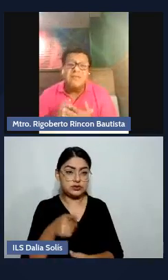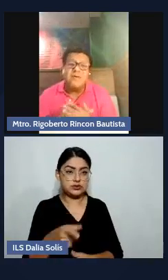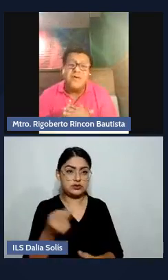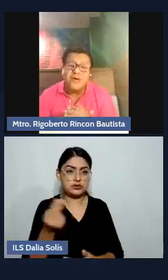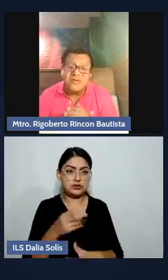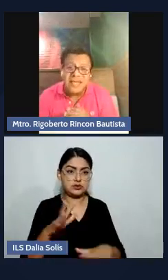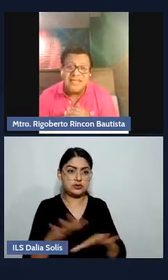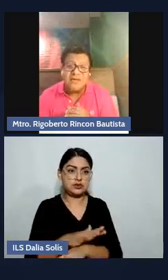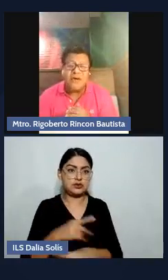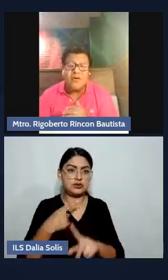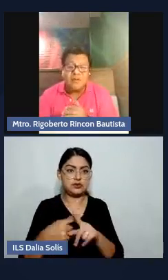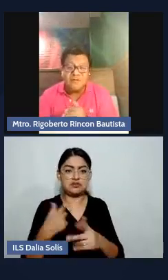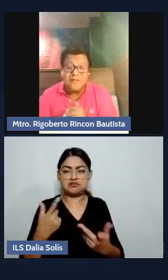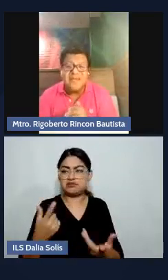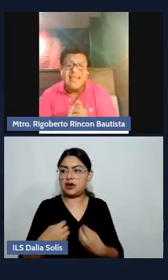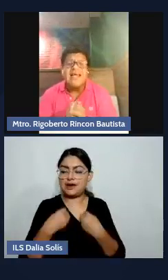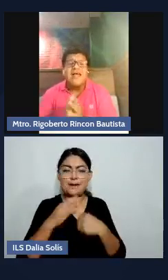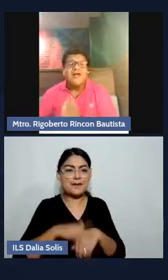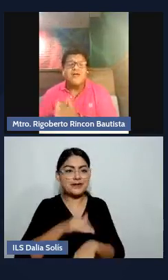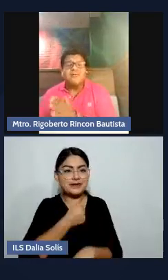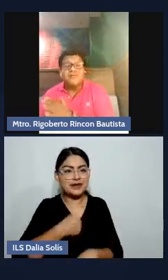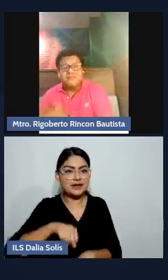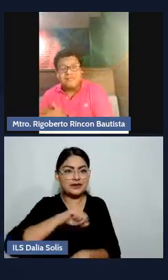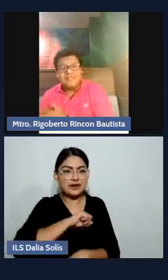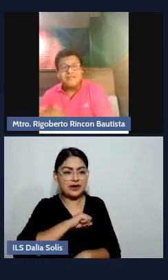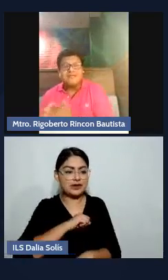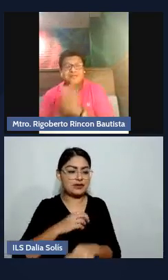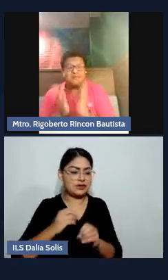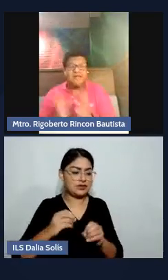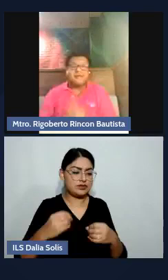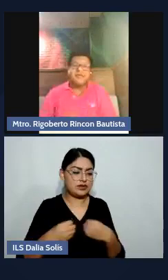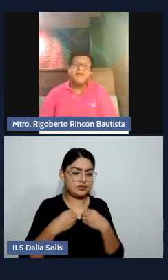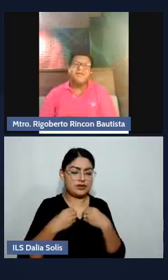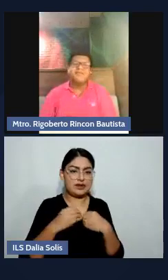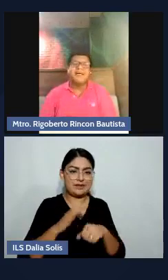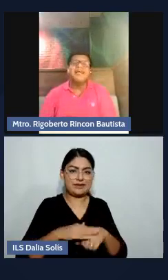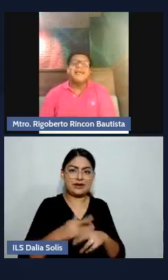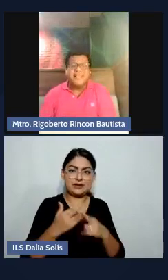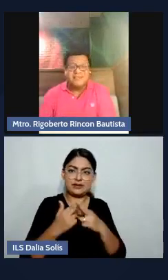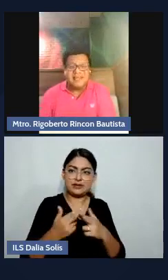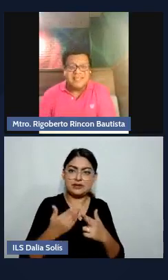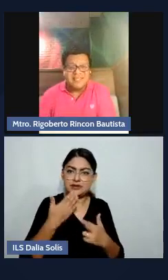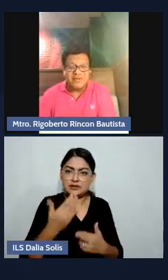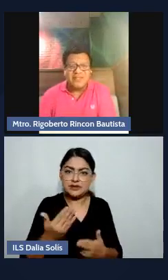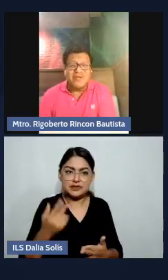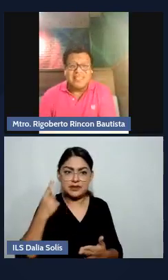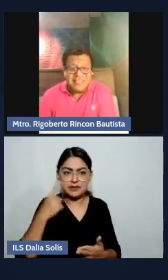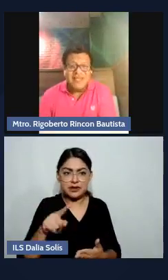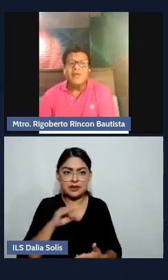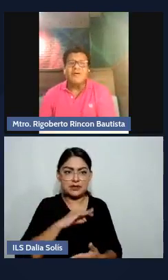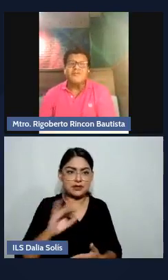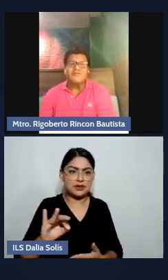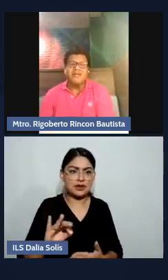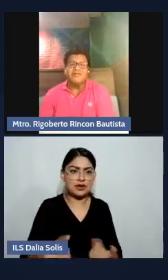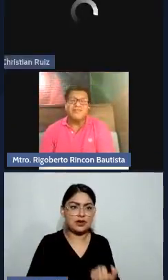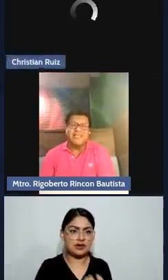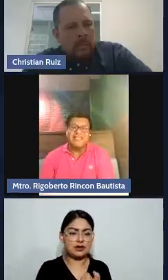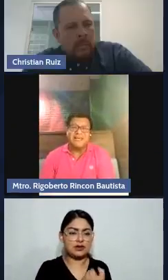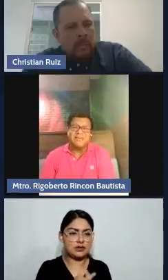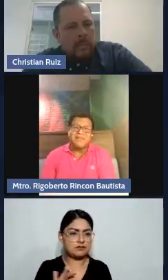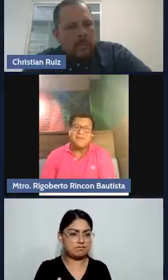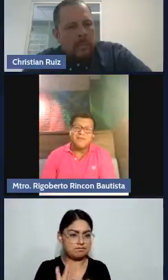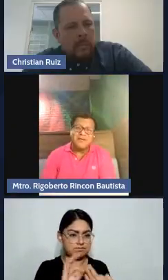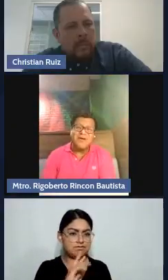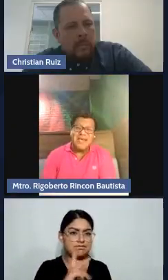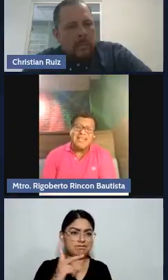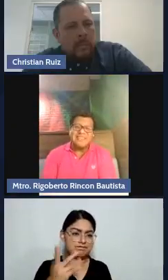contexto o una familia con mucho más recursos para poder afrontar diversas situaciones sin ningún consumo de sustancias? Y pues bueno, es